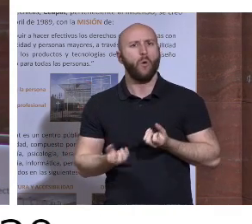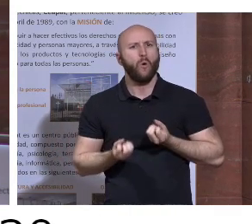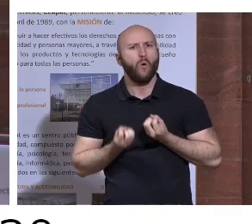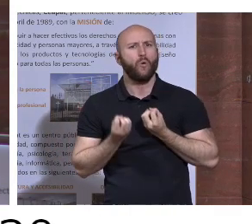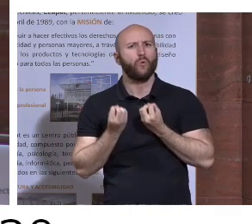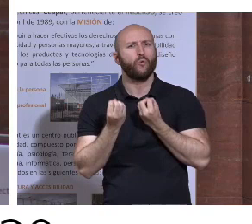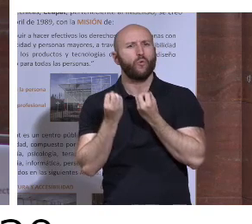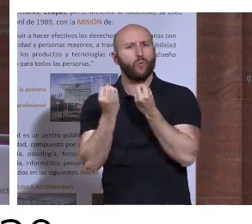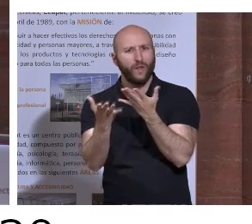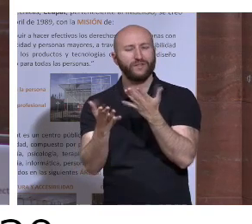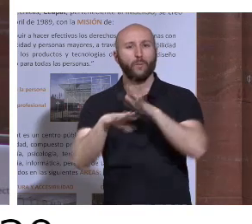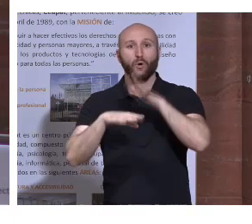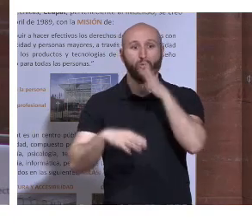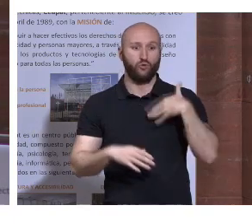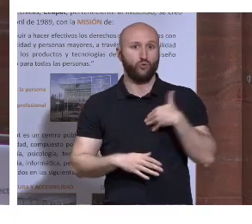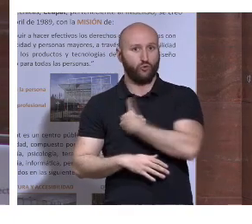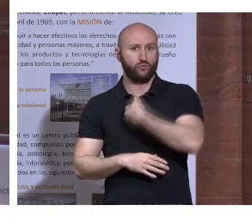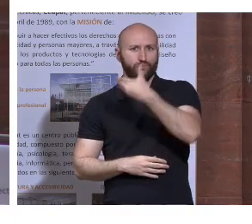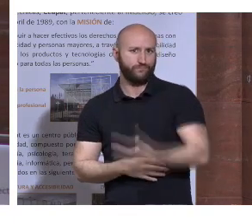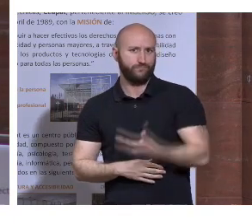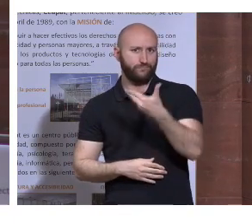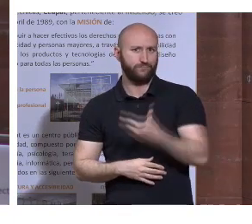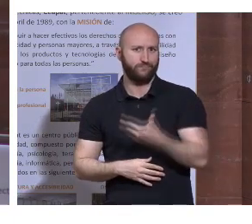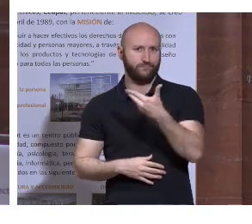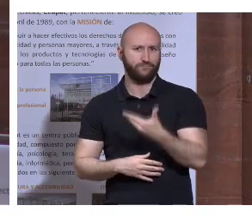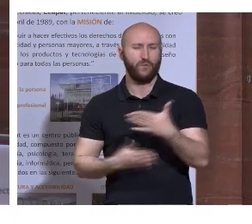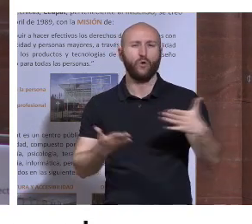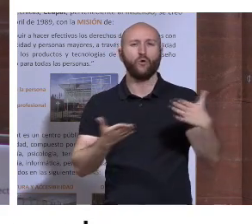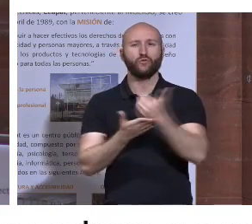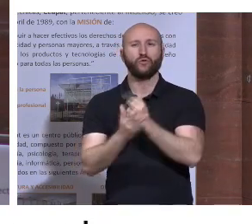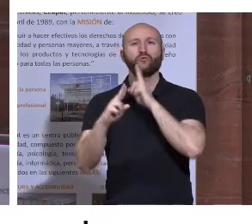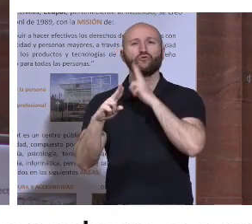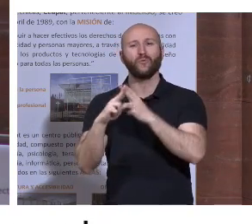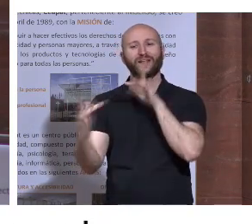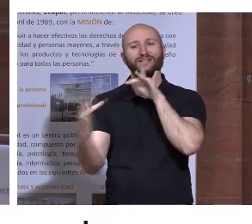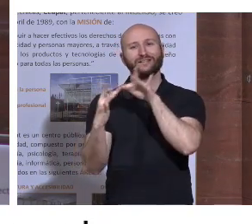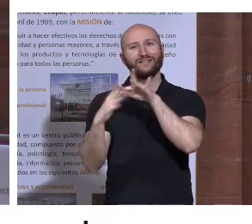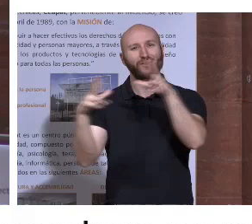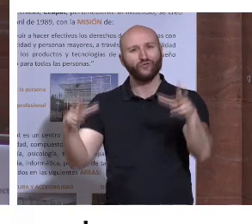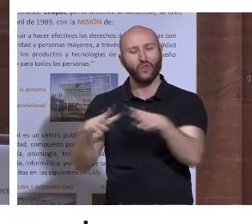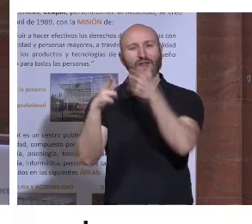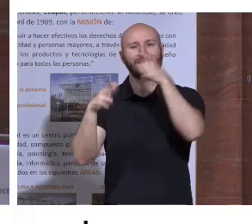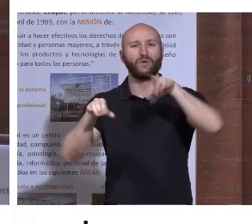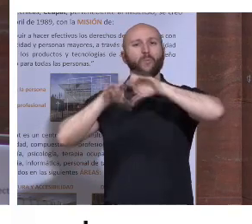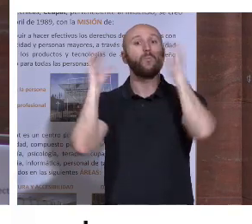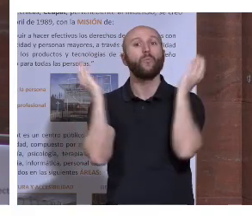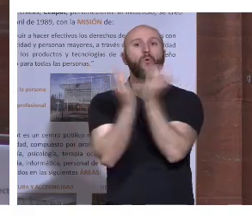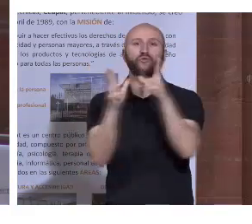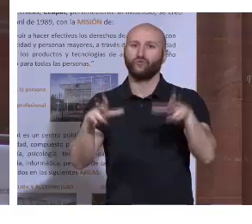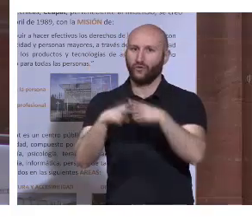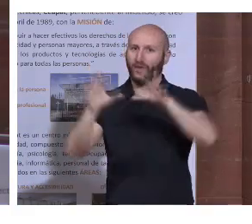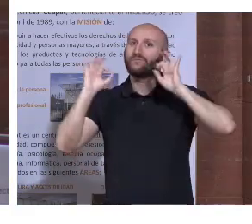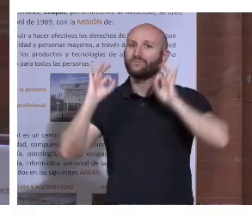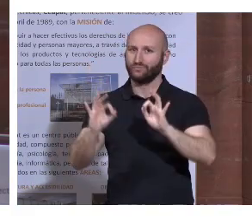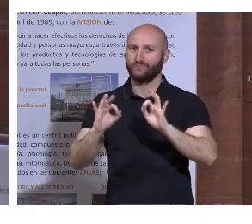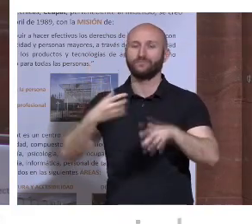deis cuenta del papel tan importante que todo lo que se llama la intervención social y el mundo social va a jugar. En